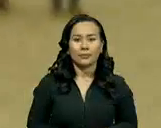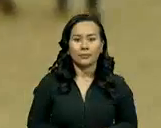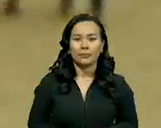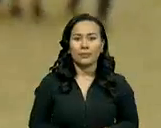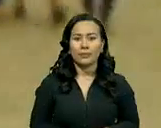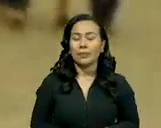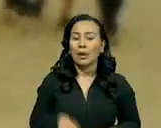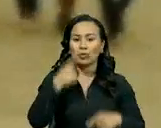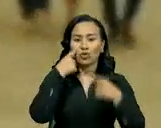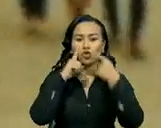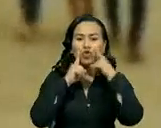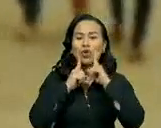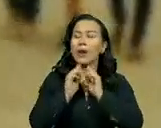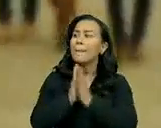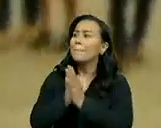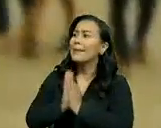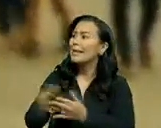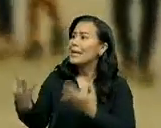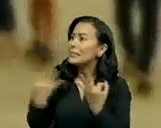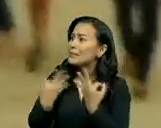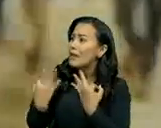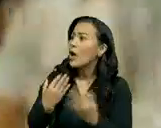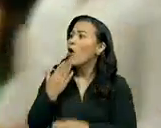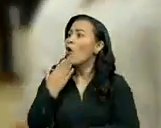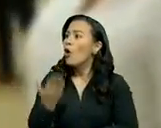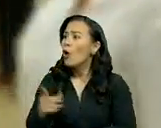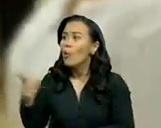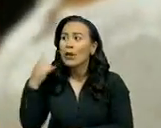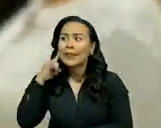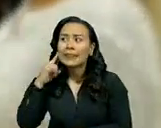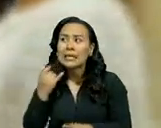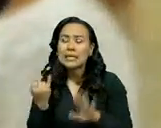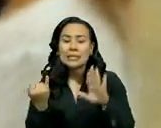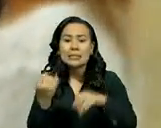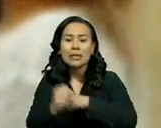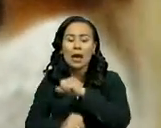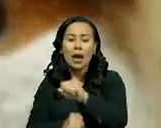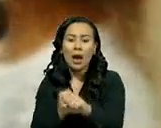Llegaron llorando y pidiendo explicaciones sobre la muerte de la menor de 6 años.